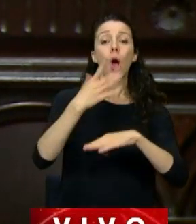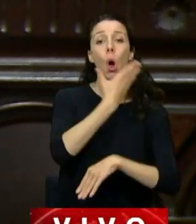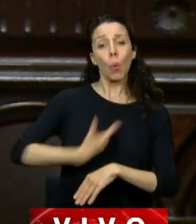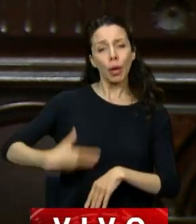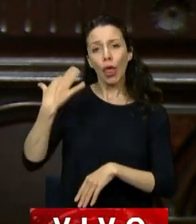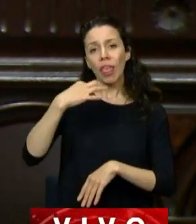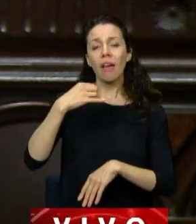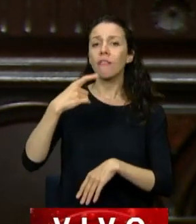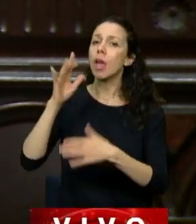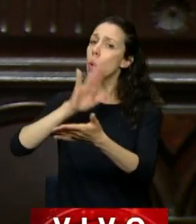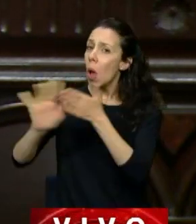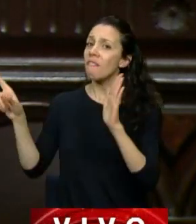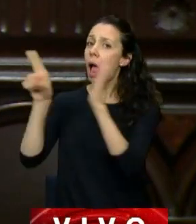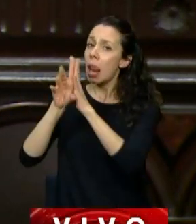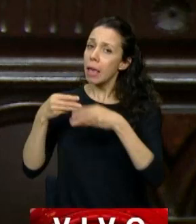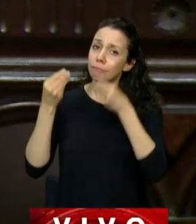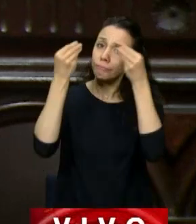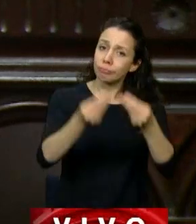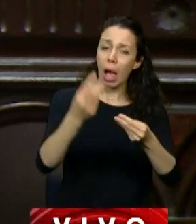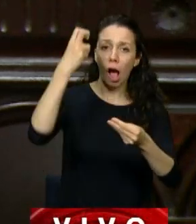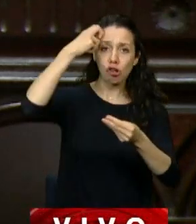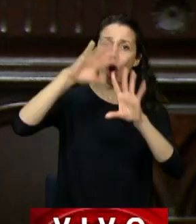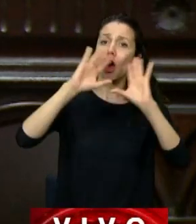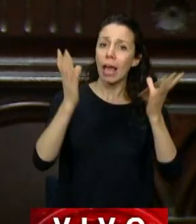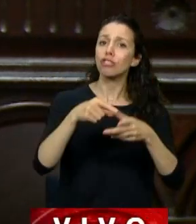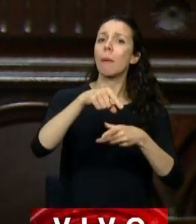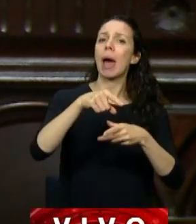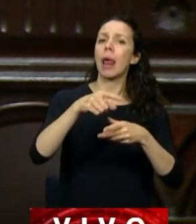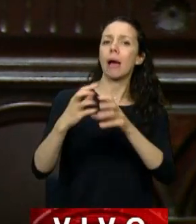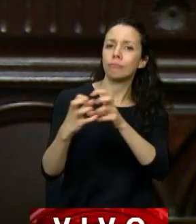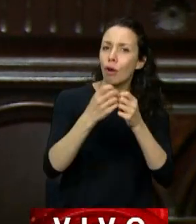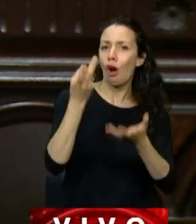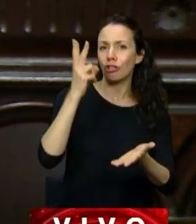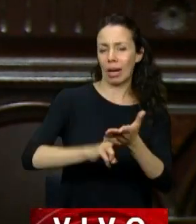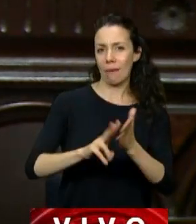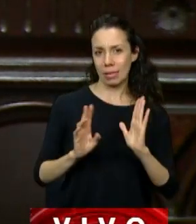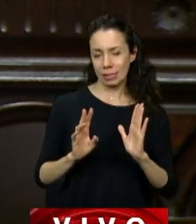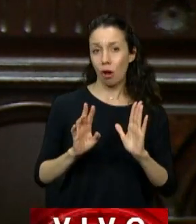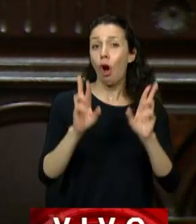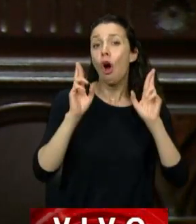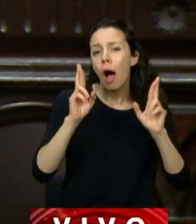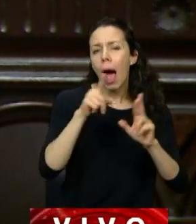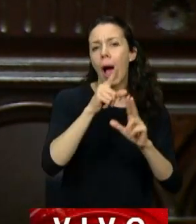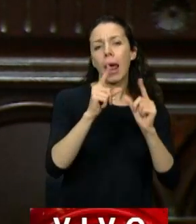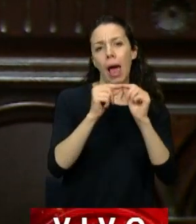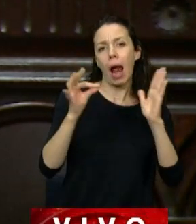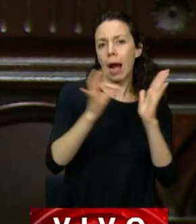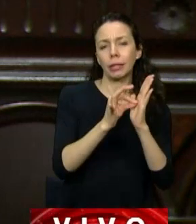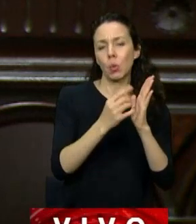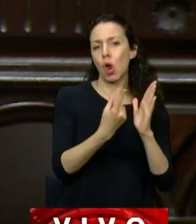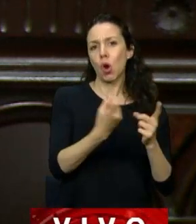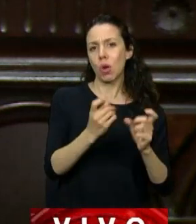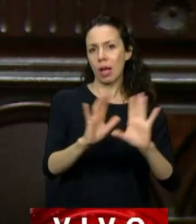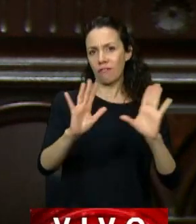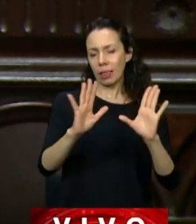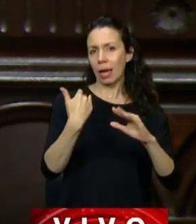ley complementaria a este Congreso para ser evaluada nuevamente y que no el Gobierno de la Nación tenga que hacer el reparto